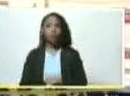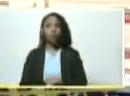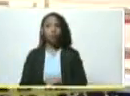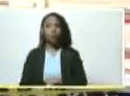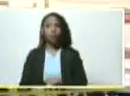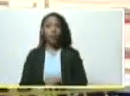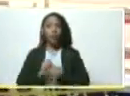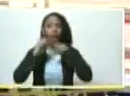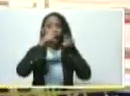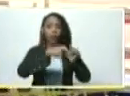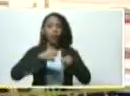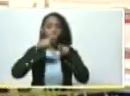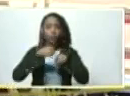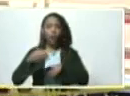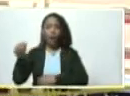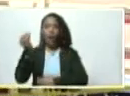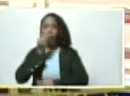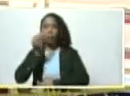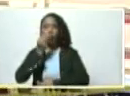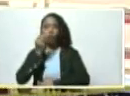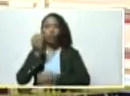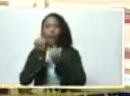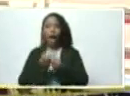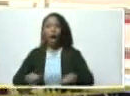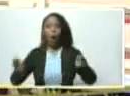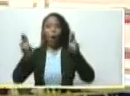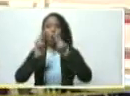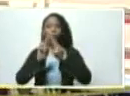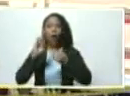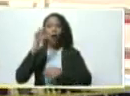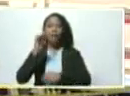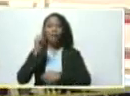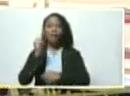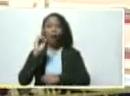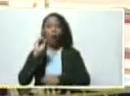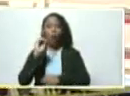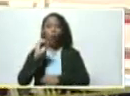de la Agricultura y Alimentación de Naciones Unidas, FAO.